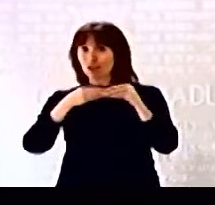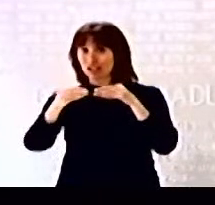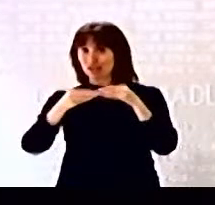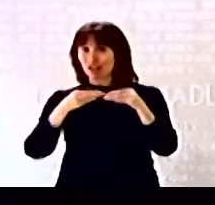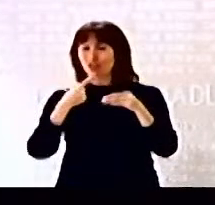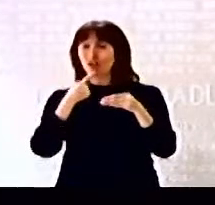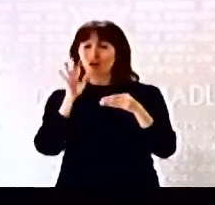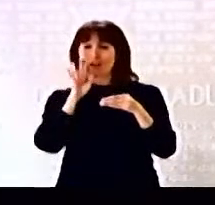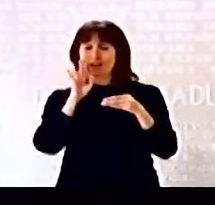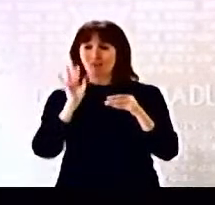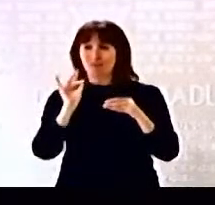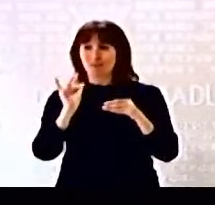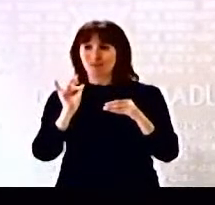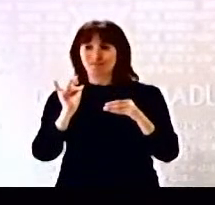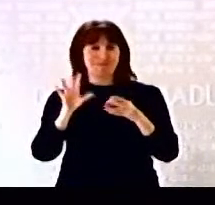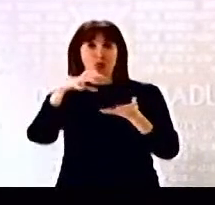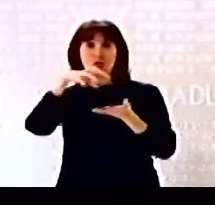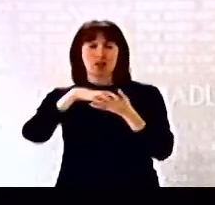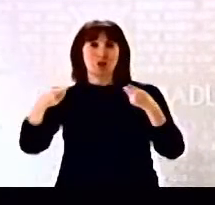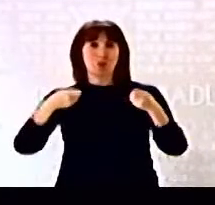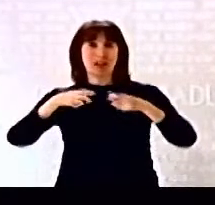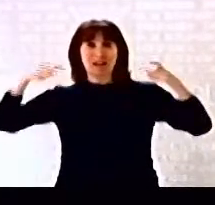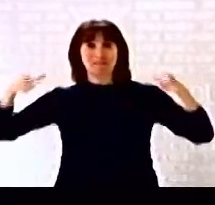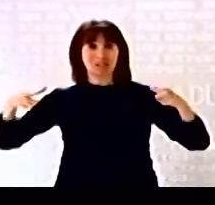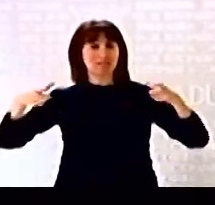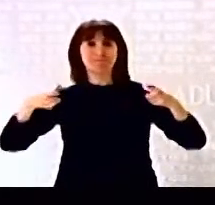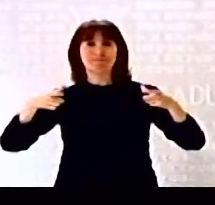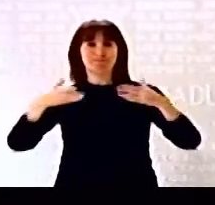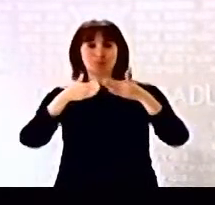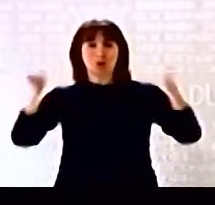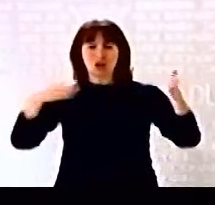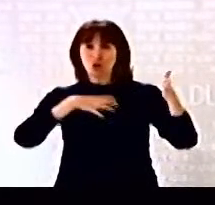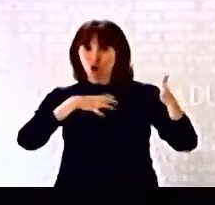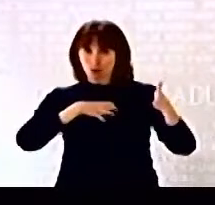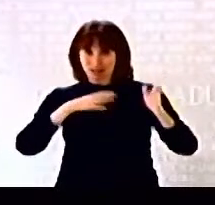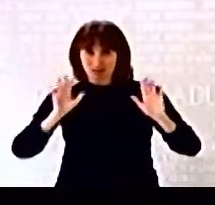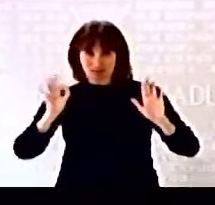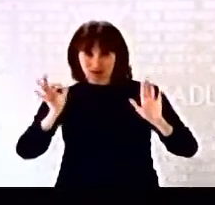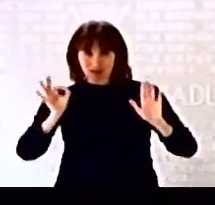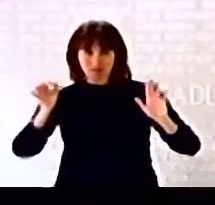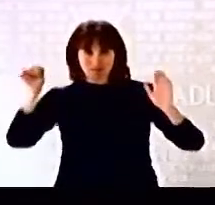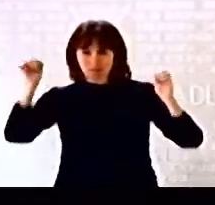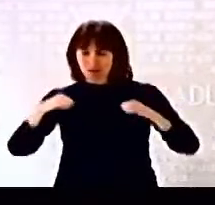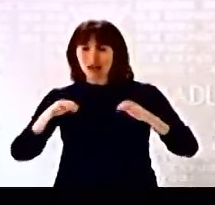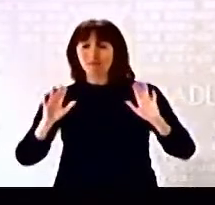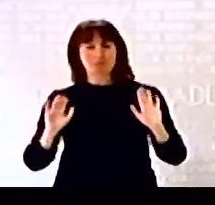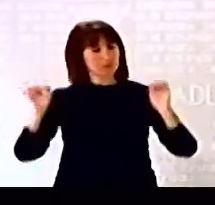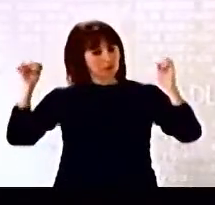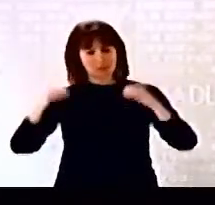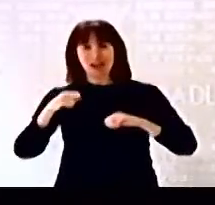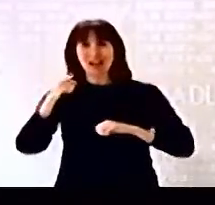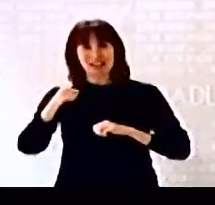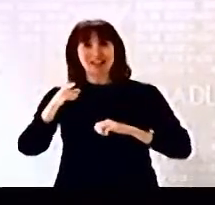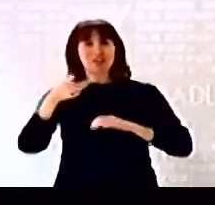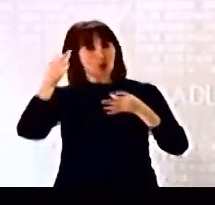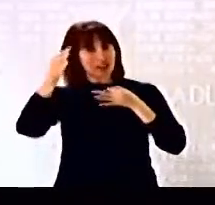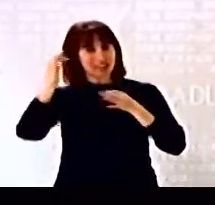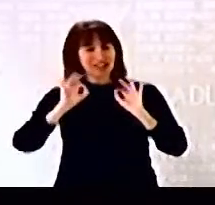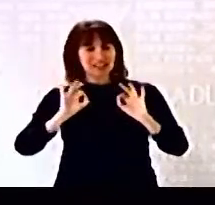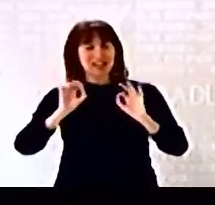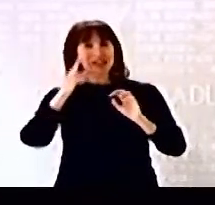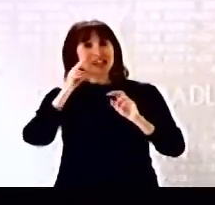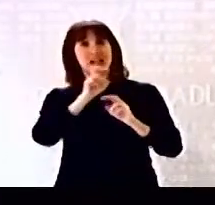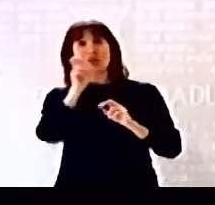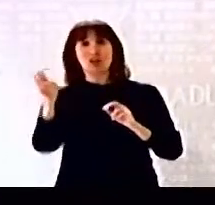flexibilización no podrán abrirse. No pueden. Vale. Pues eso era que lo matizara. Y